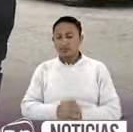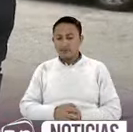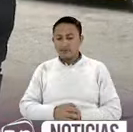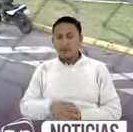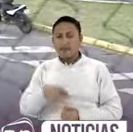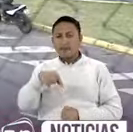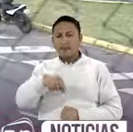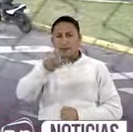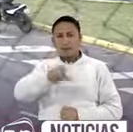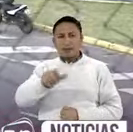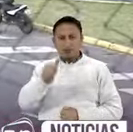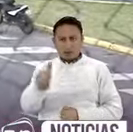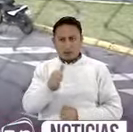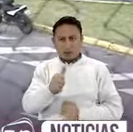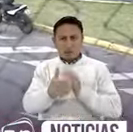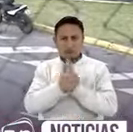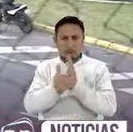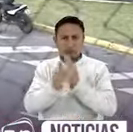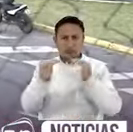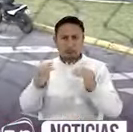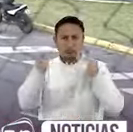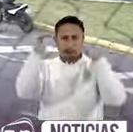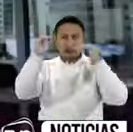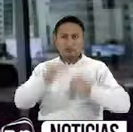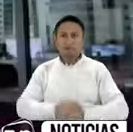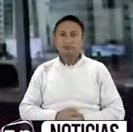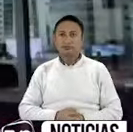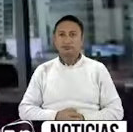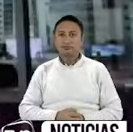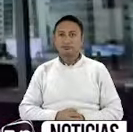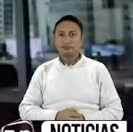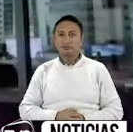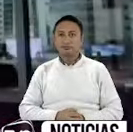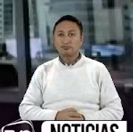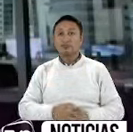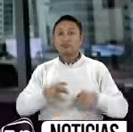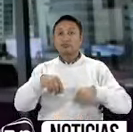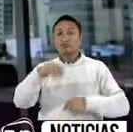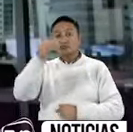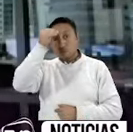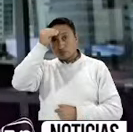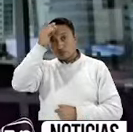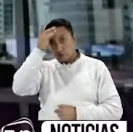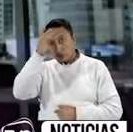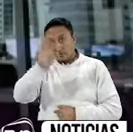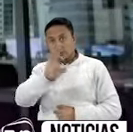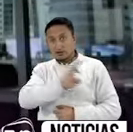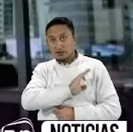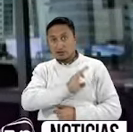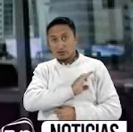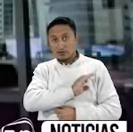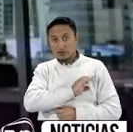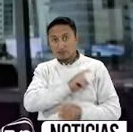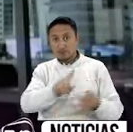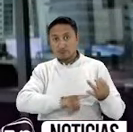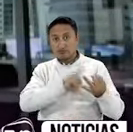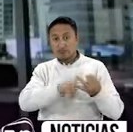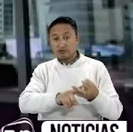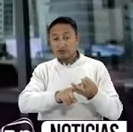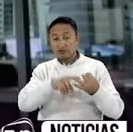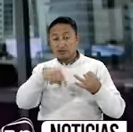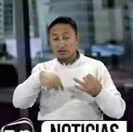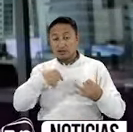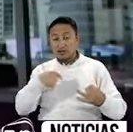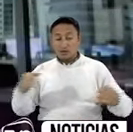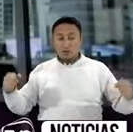una capacitación de muy alto nivel a los agentes. Tanto en lo que significa el conocimiento técnico, con la destreza